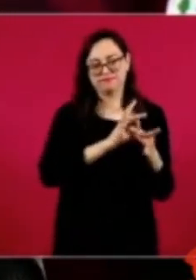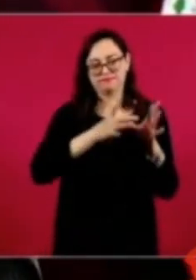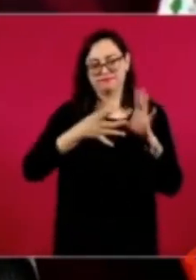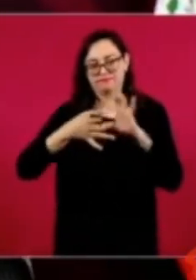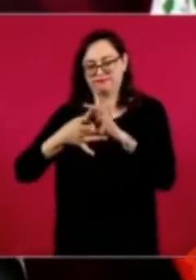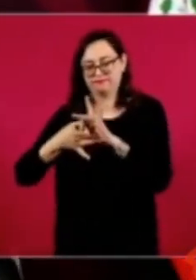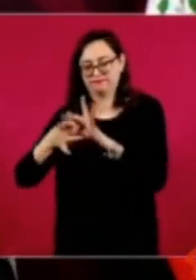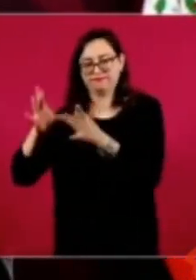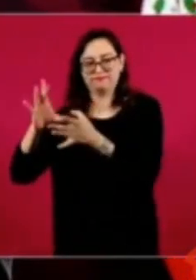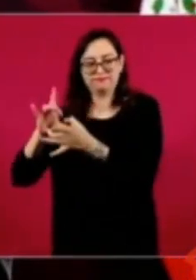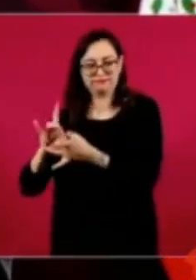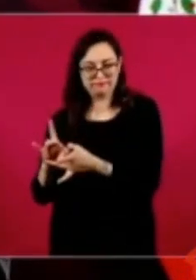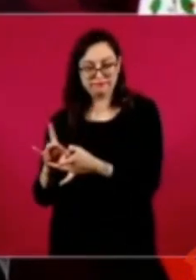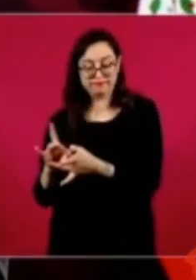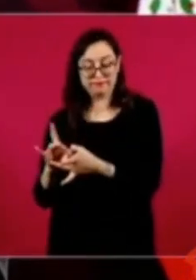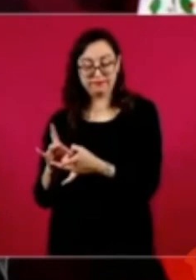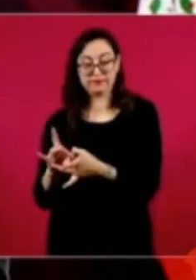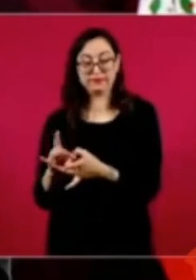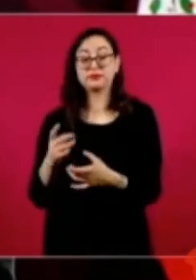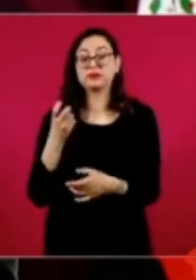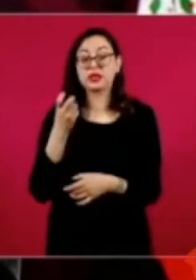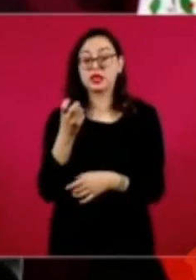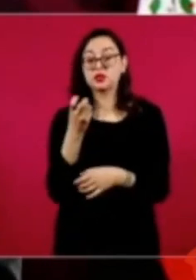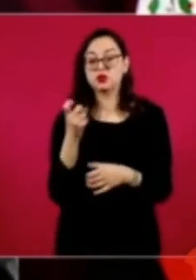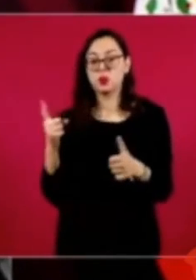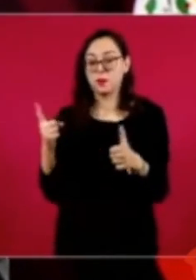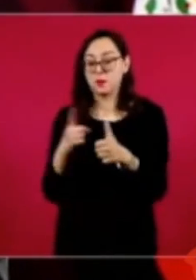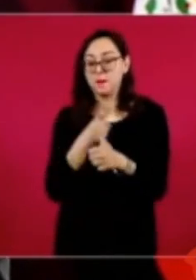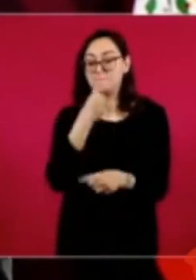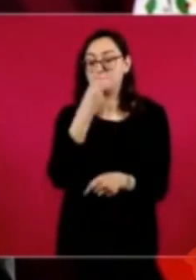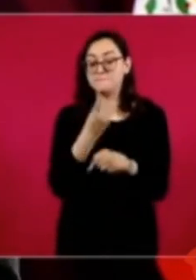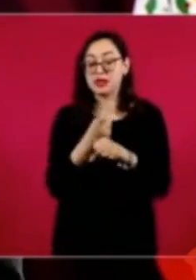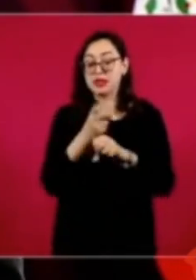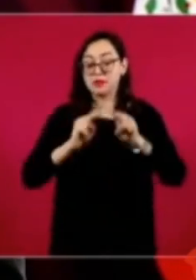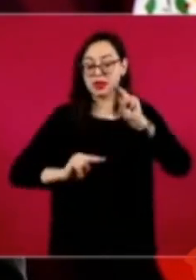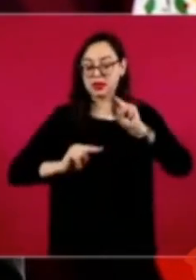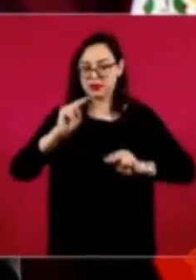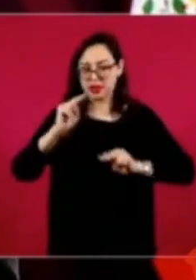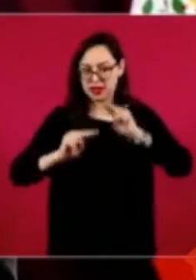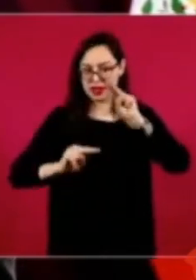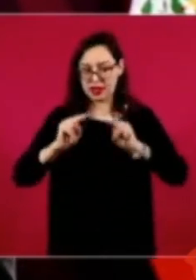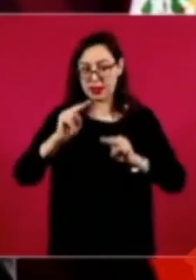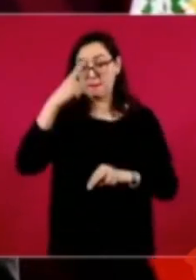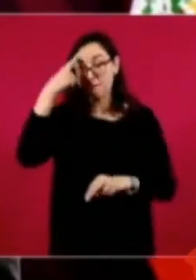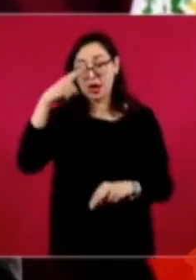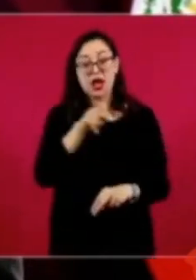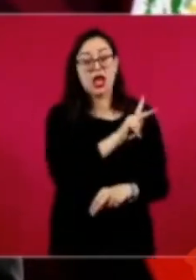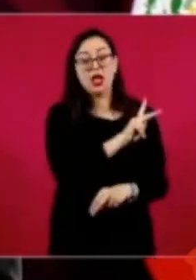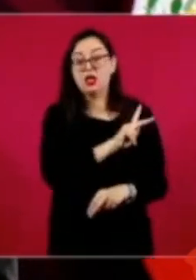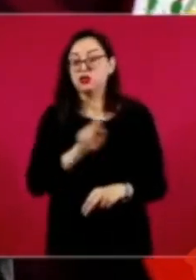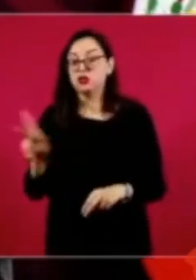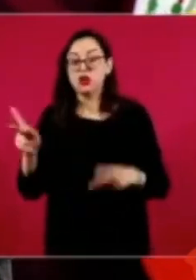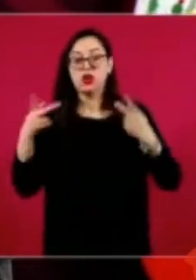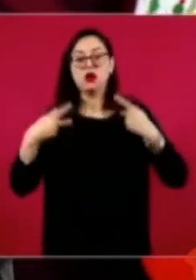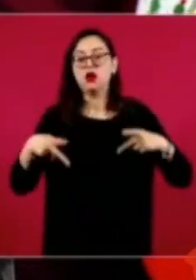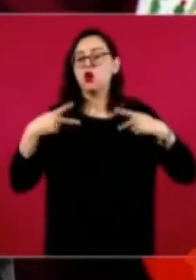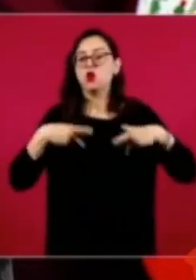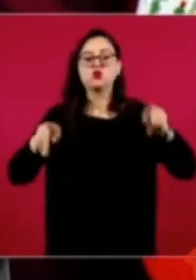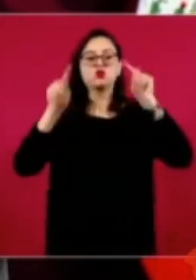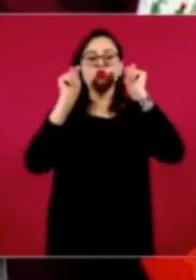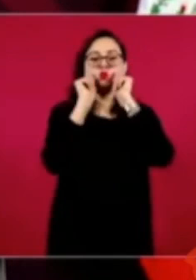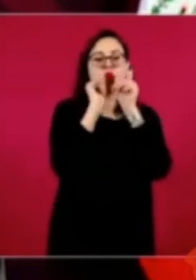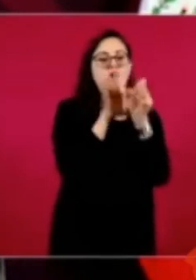¿sí?, con ese primer nivel de atención que va a ser universal, es decir, para